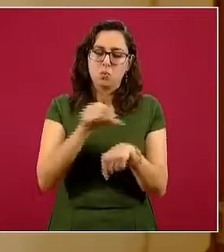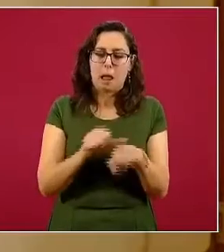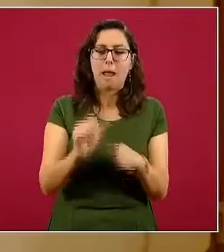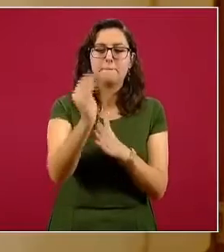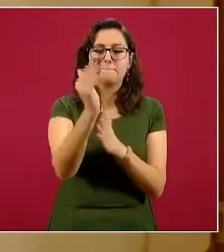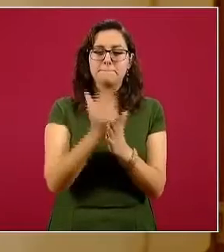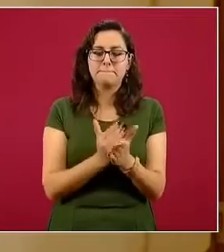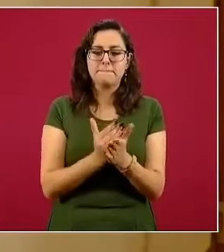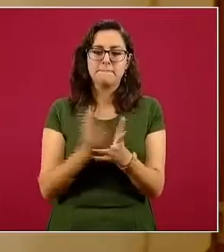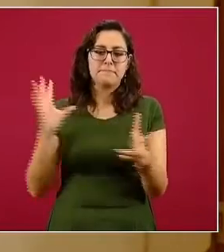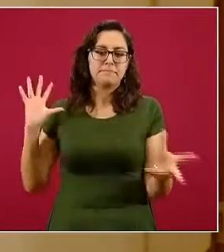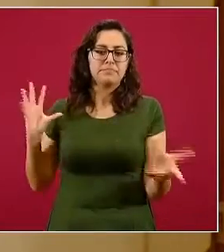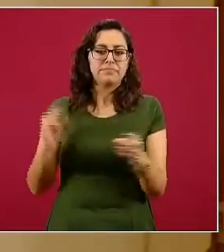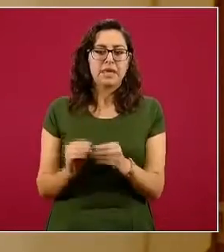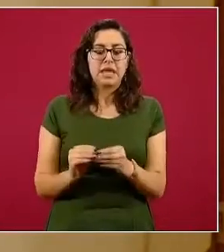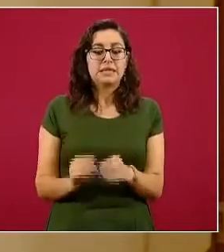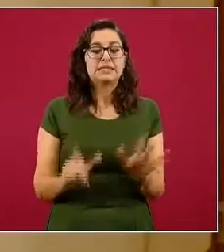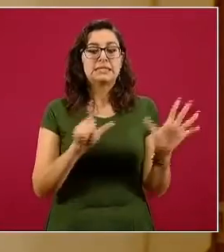llevo